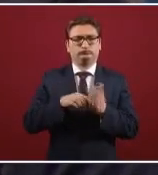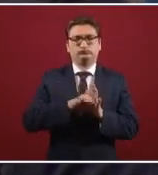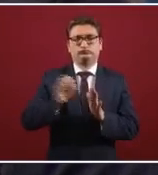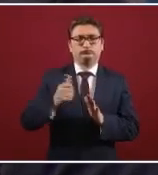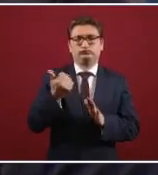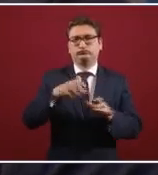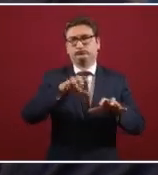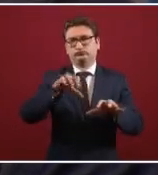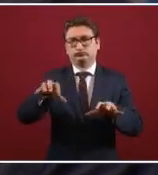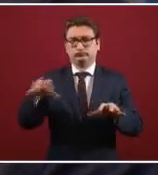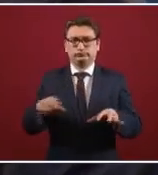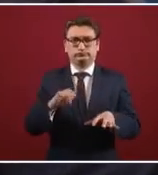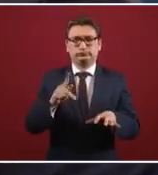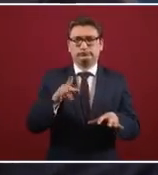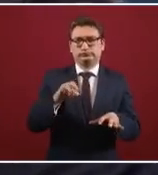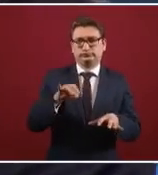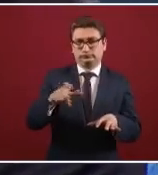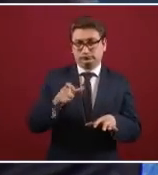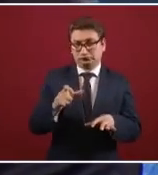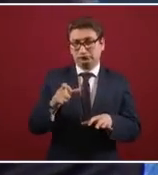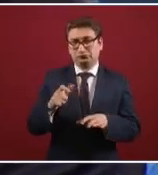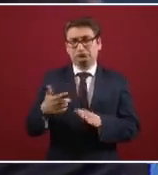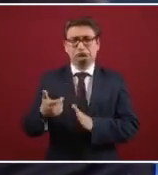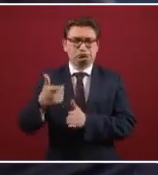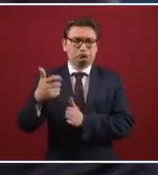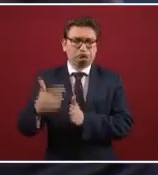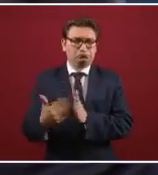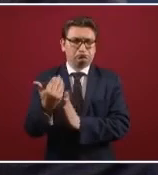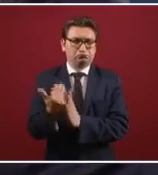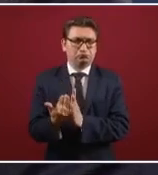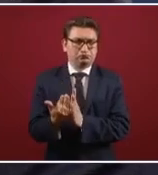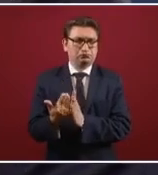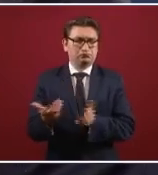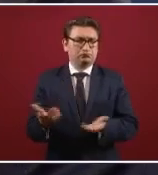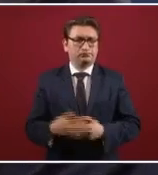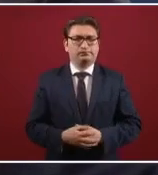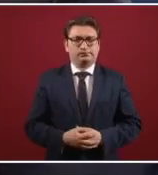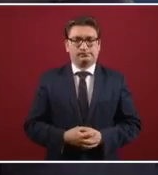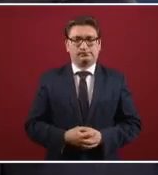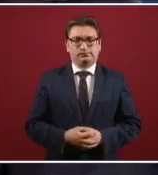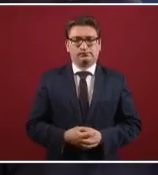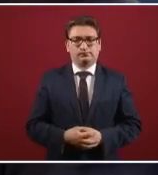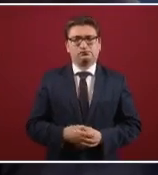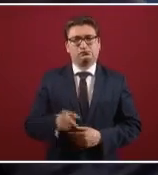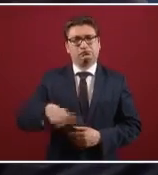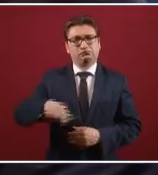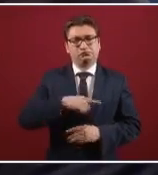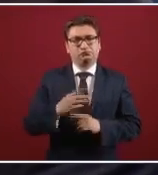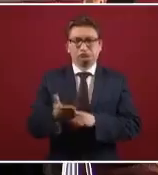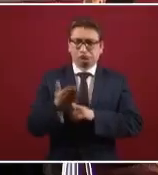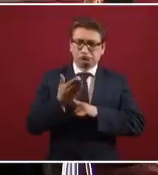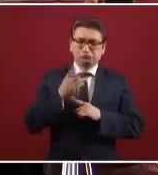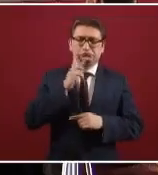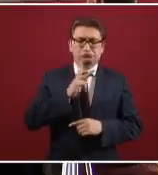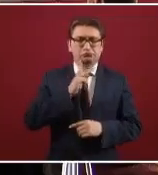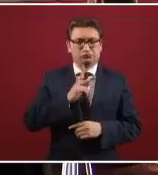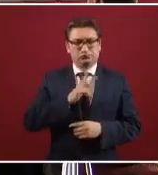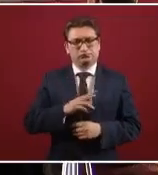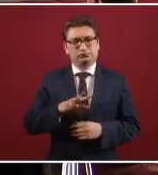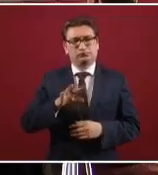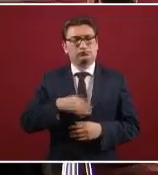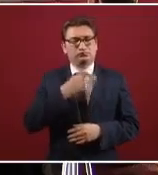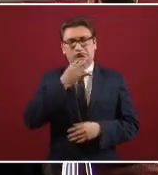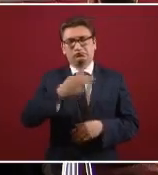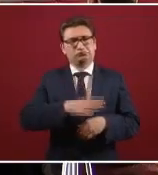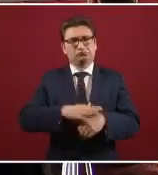otras que son franquicia pemex y damos más más económico y no lo pudieron demostrar y bueno hago la